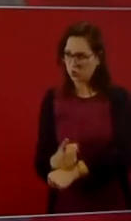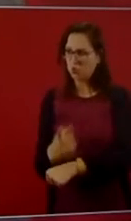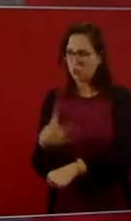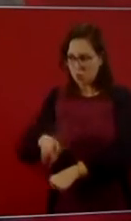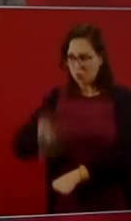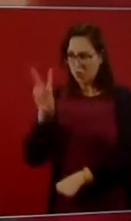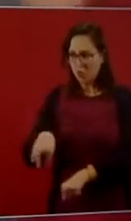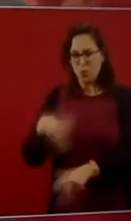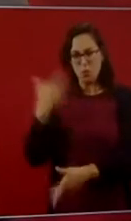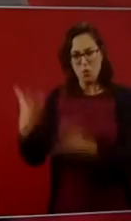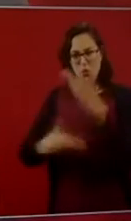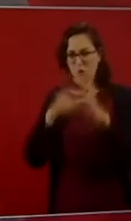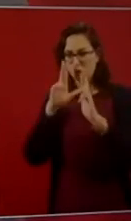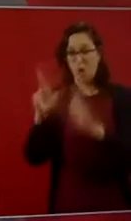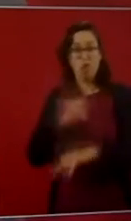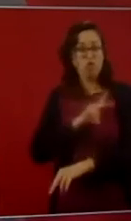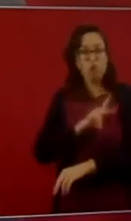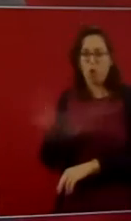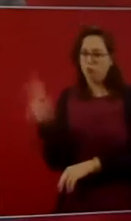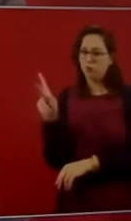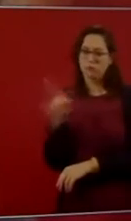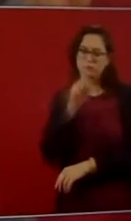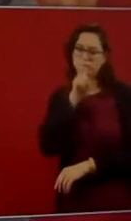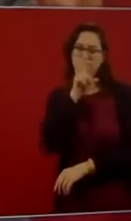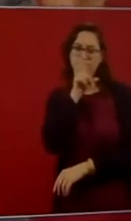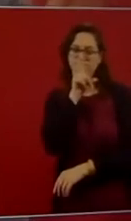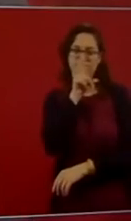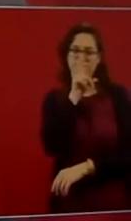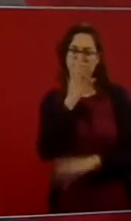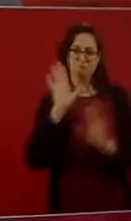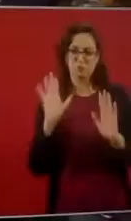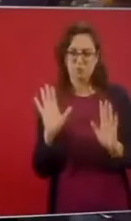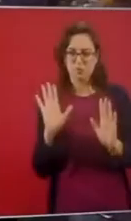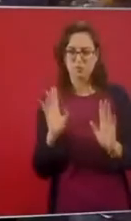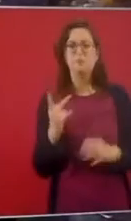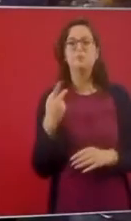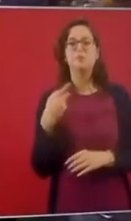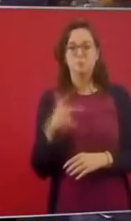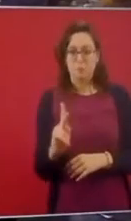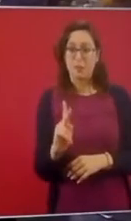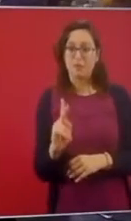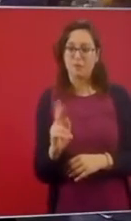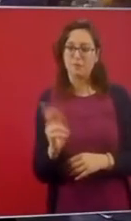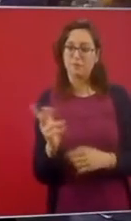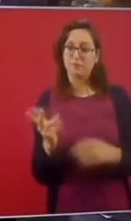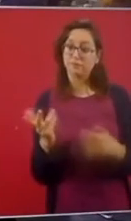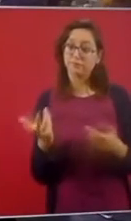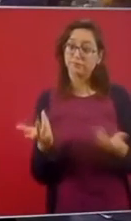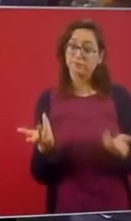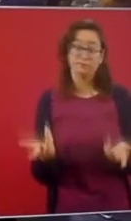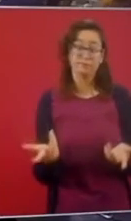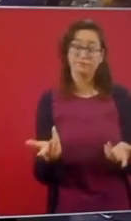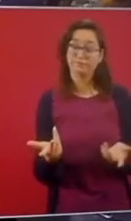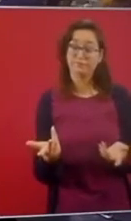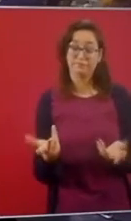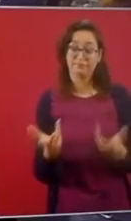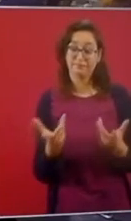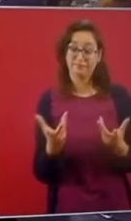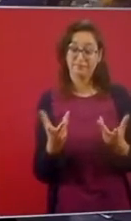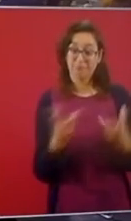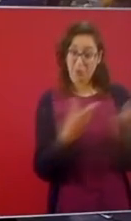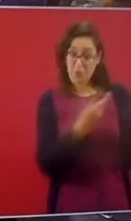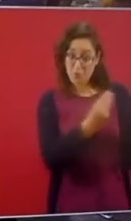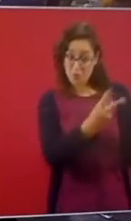en cuanto al ISSSTE, dice la hashtag, familia ISSSTE lamenta profundamente el